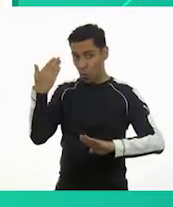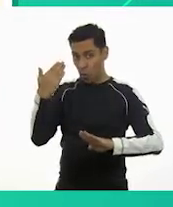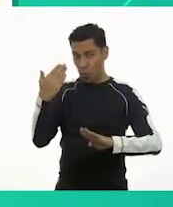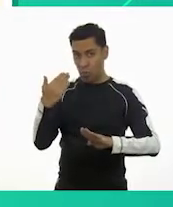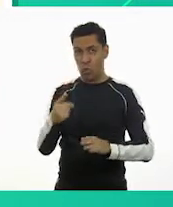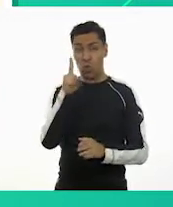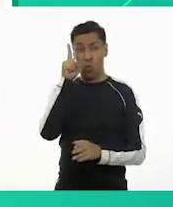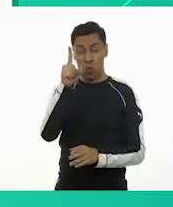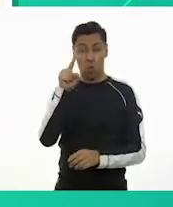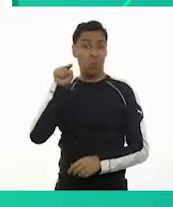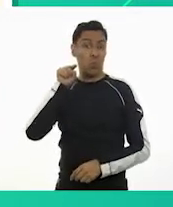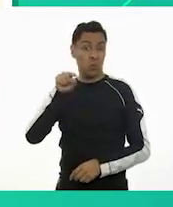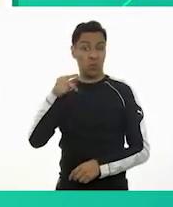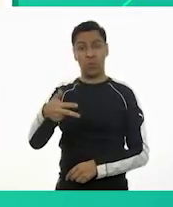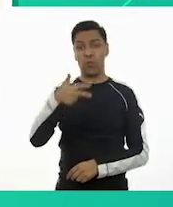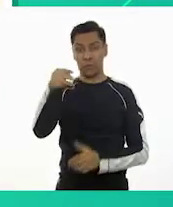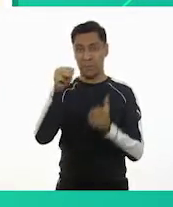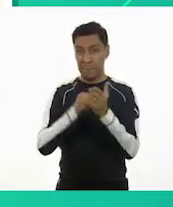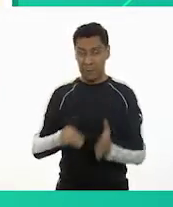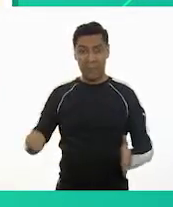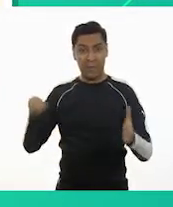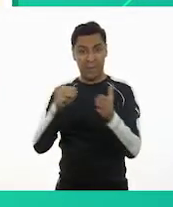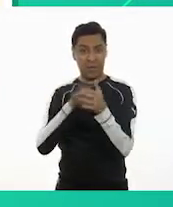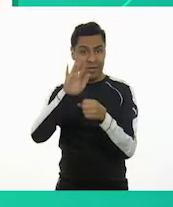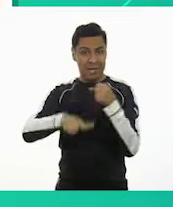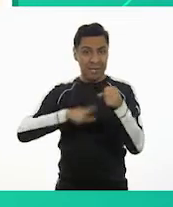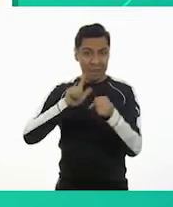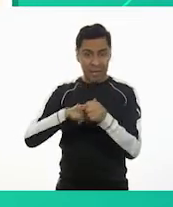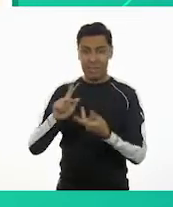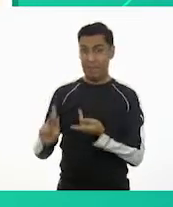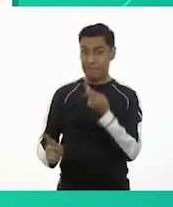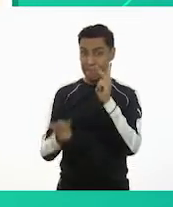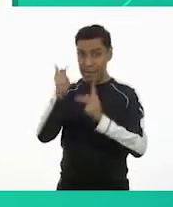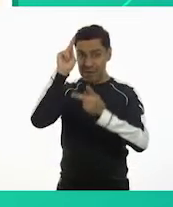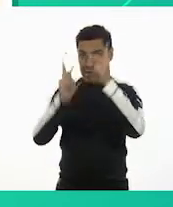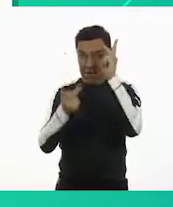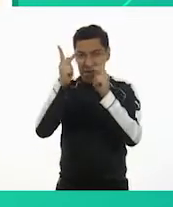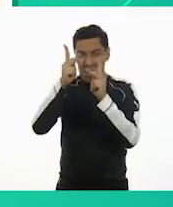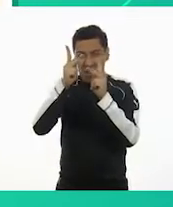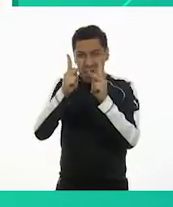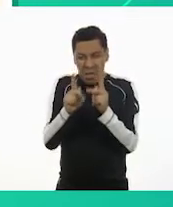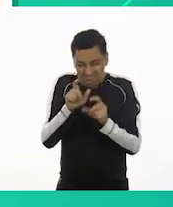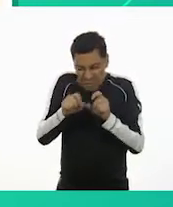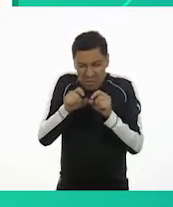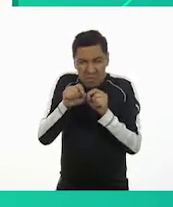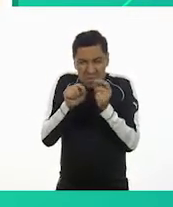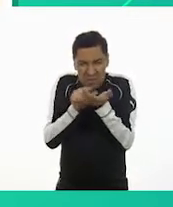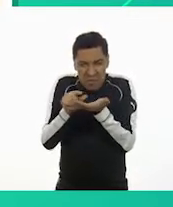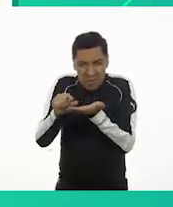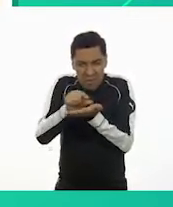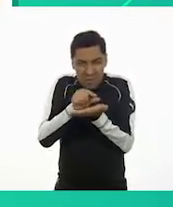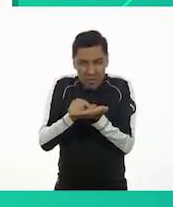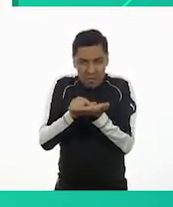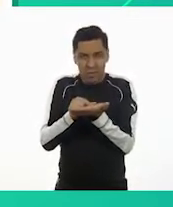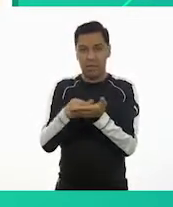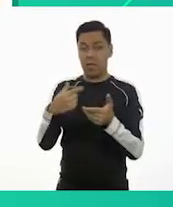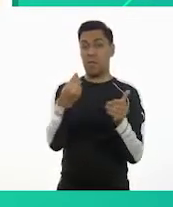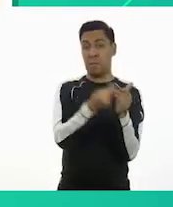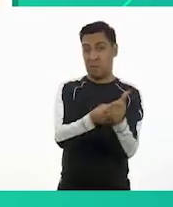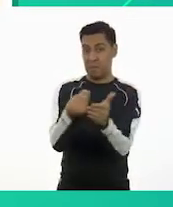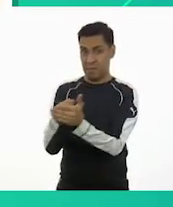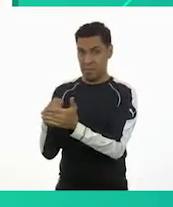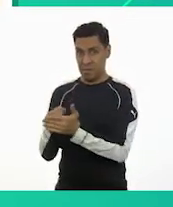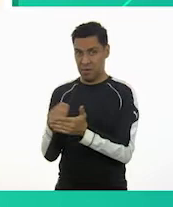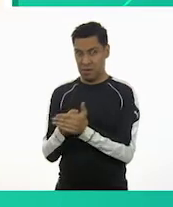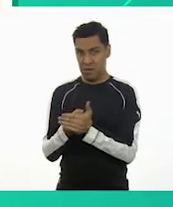de 1.8 millones de especies animales, vegetales y de microorganismos. Los grupos mejor conocidos son